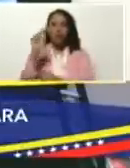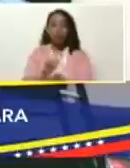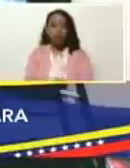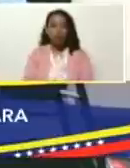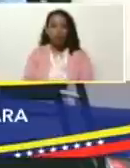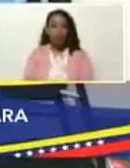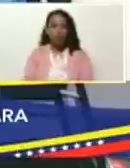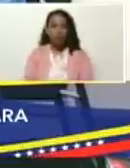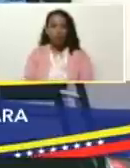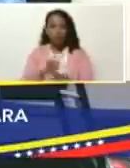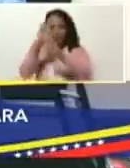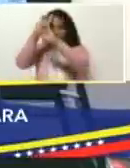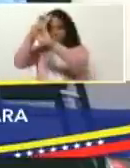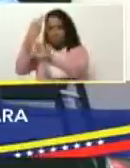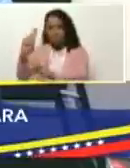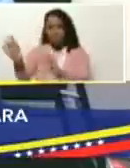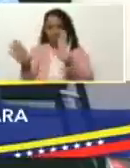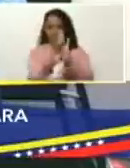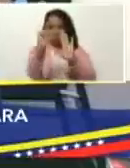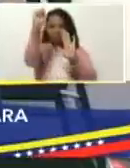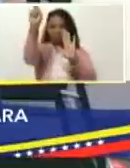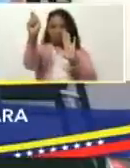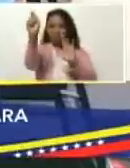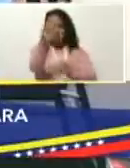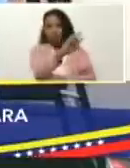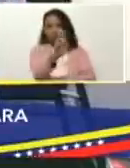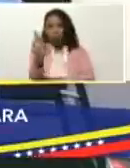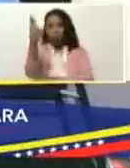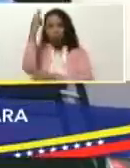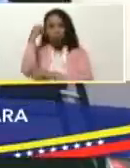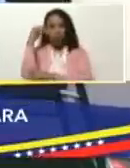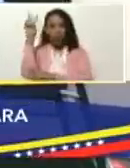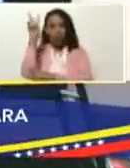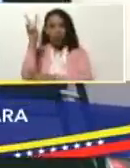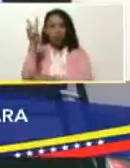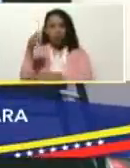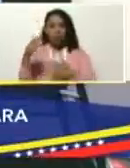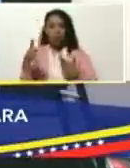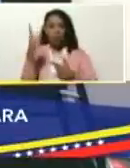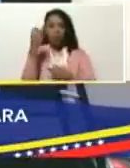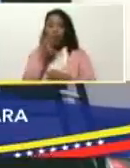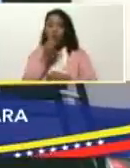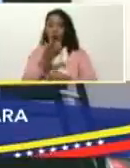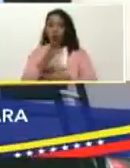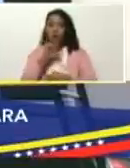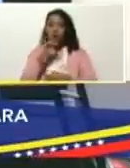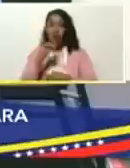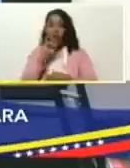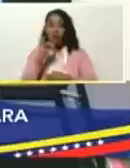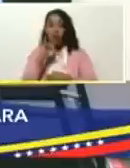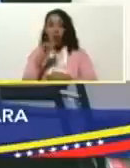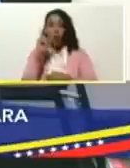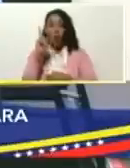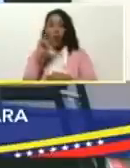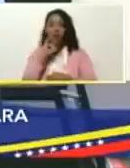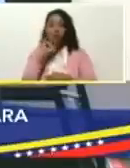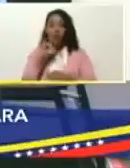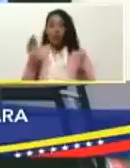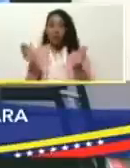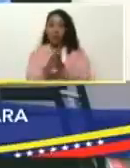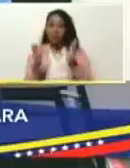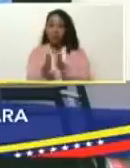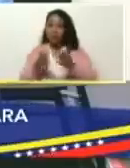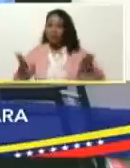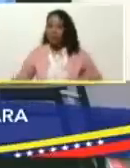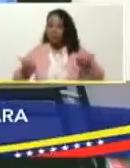el respeto a la Constitución de la República bolivariana de Venezuela Así que es una buena noticia una noticia alentadora